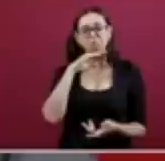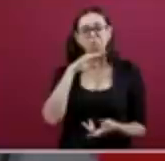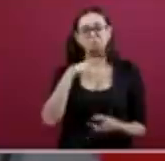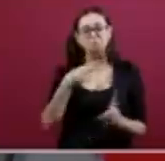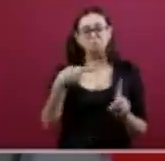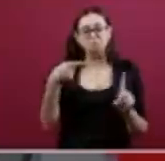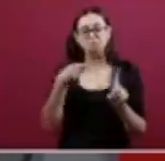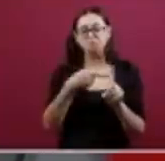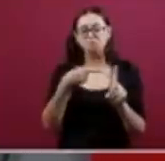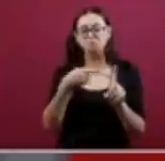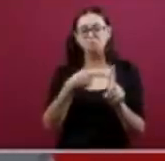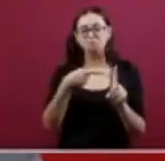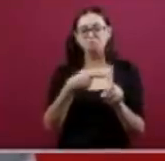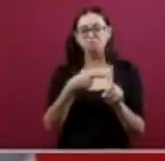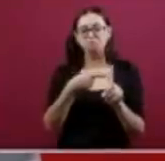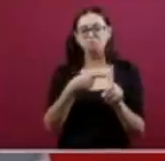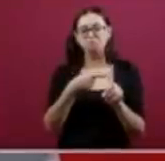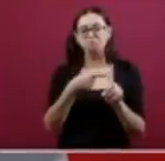muy